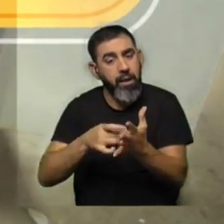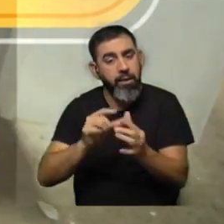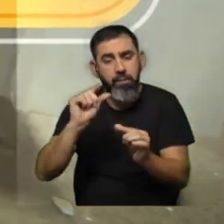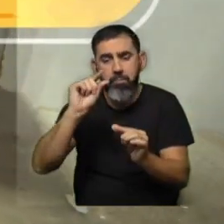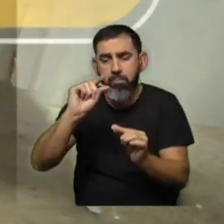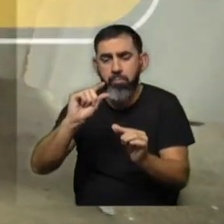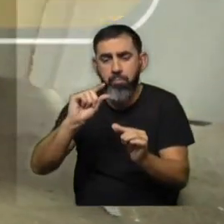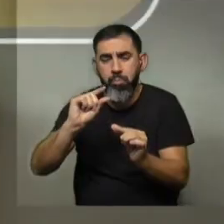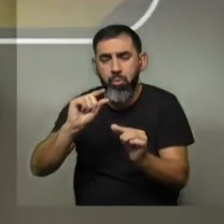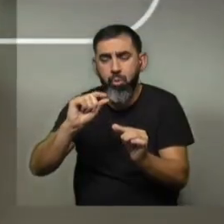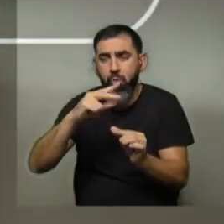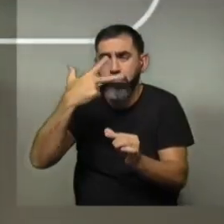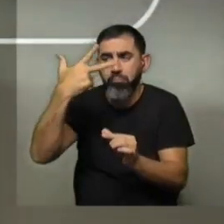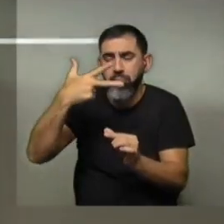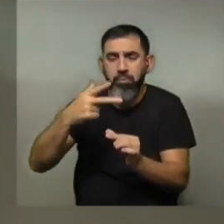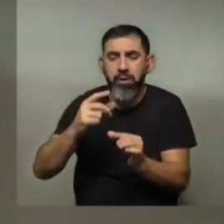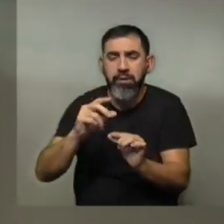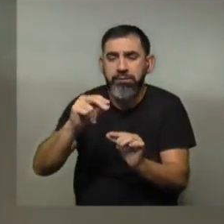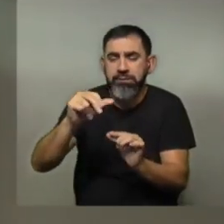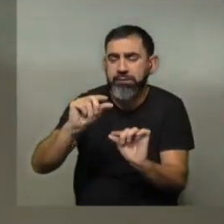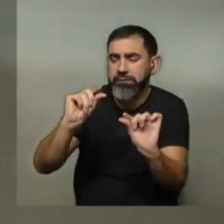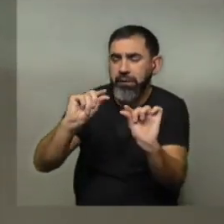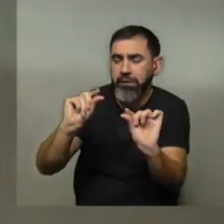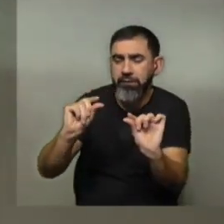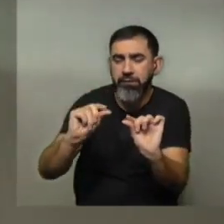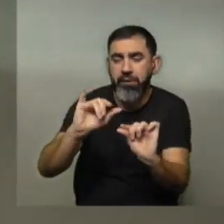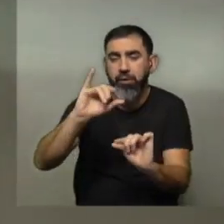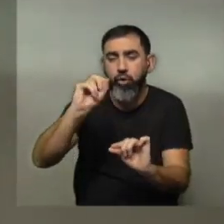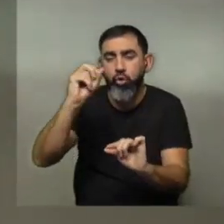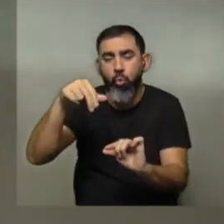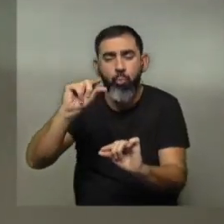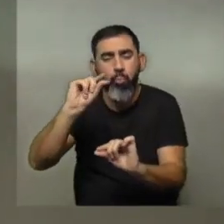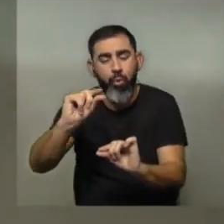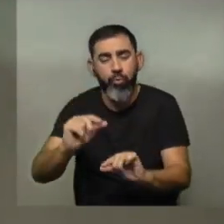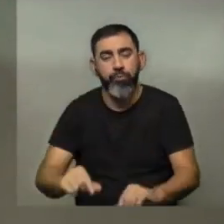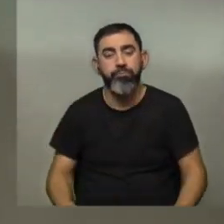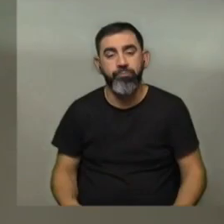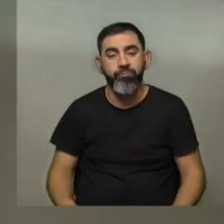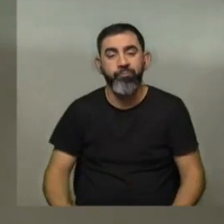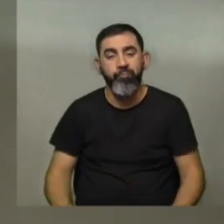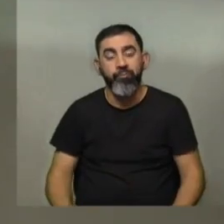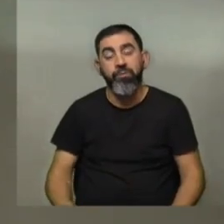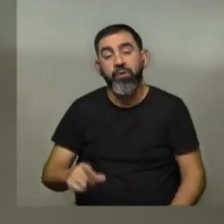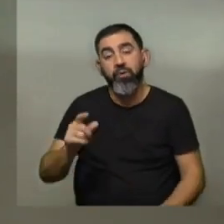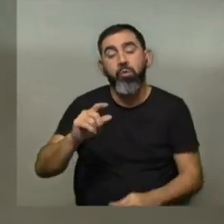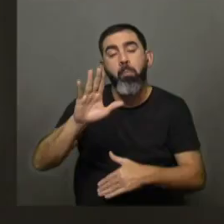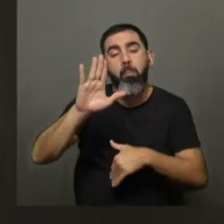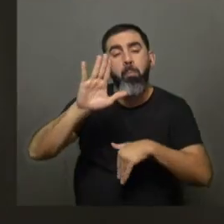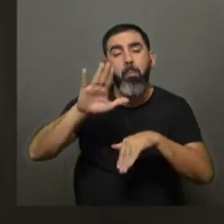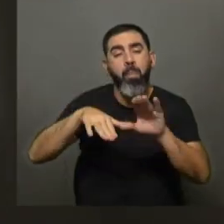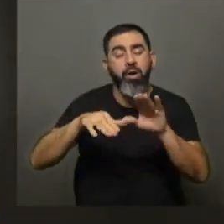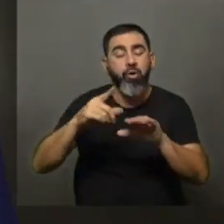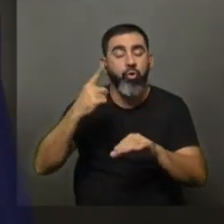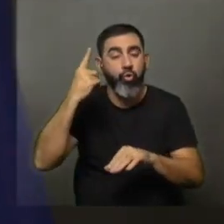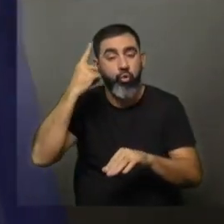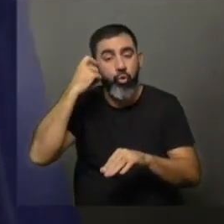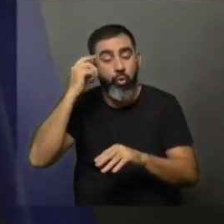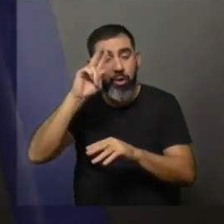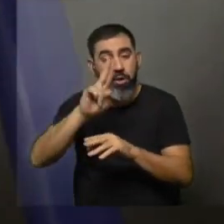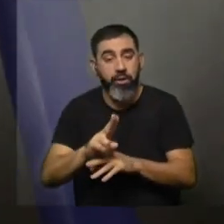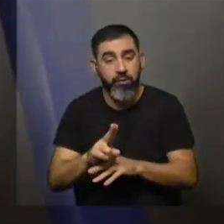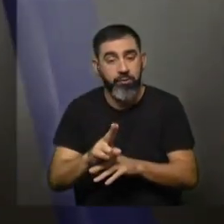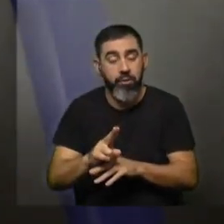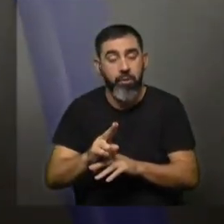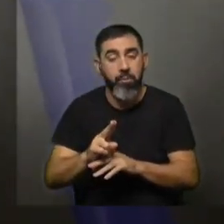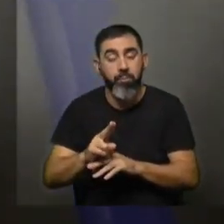bajísima fuerza iónica, muy pocas sales, muy pocos iones. Y esto es lo que se utiliza para la mayor parte de los experimentos, tanto para